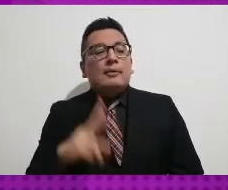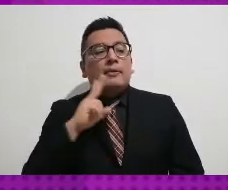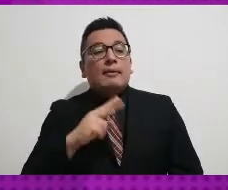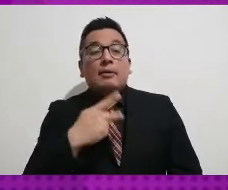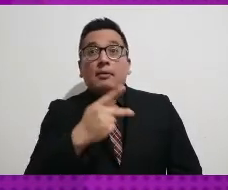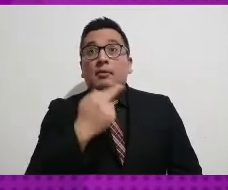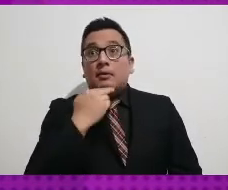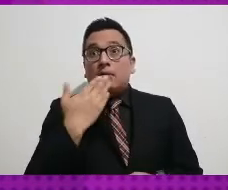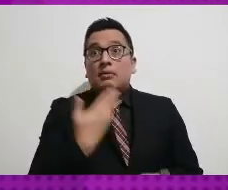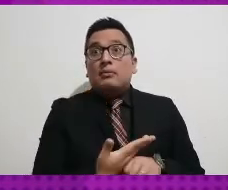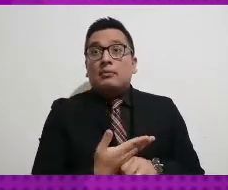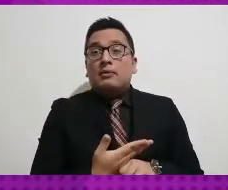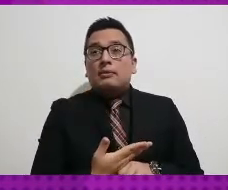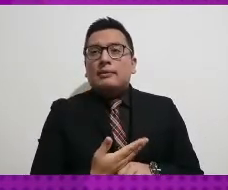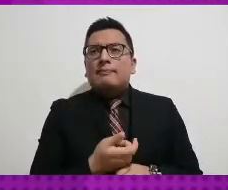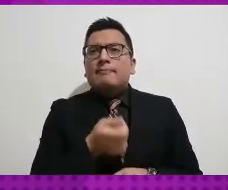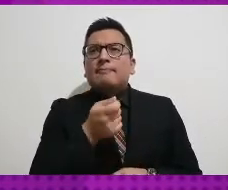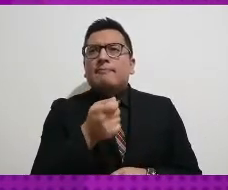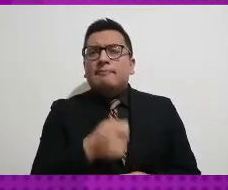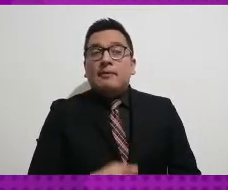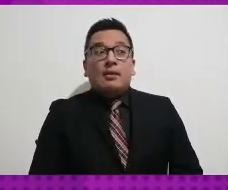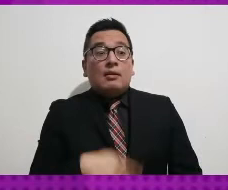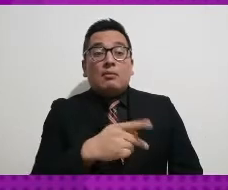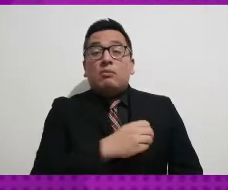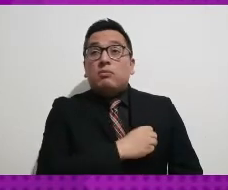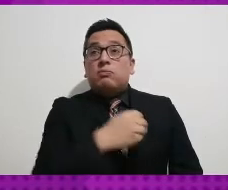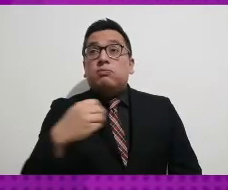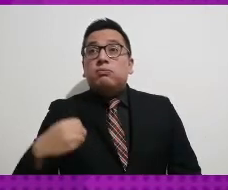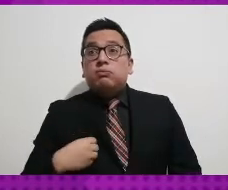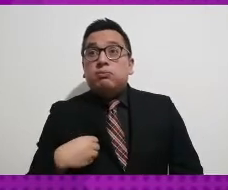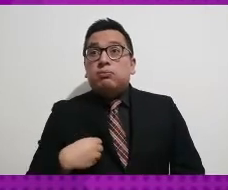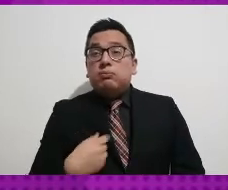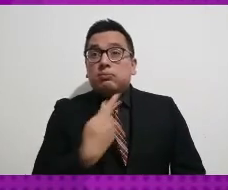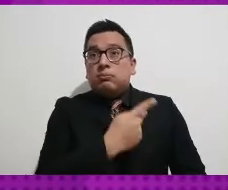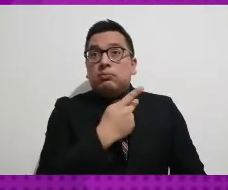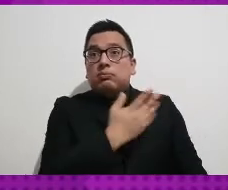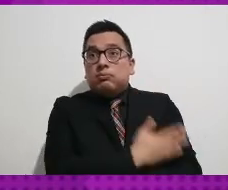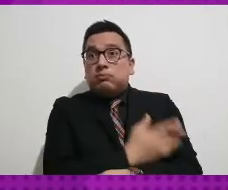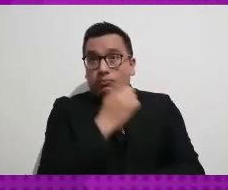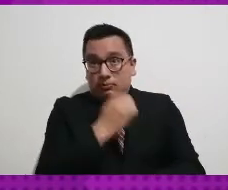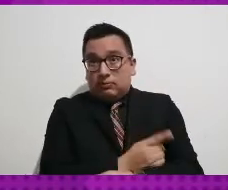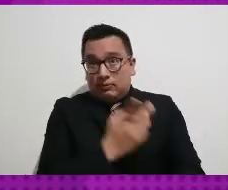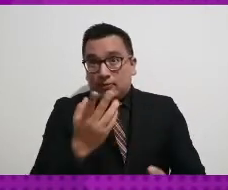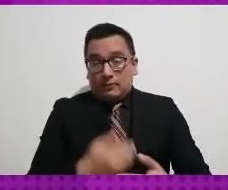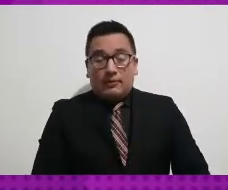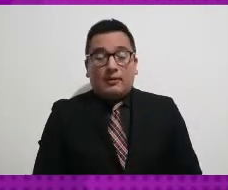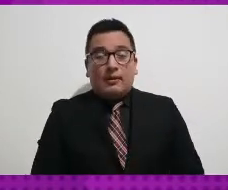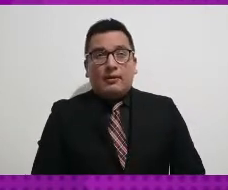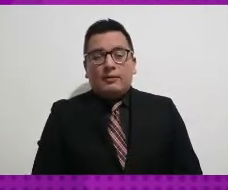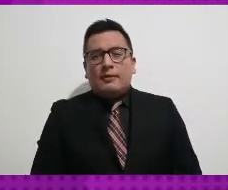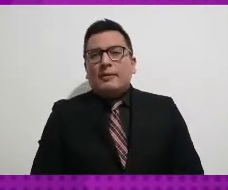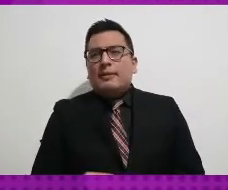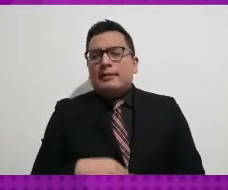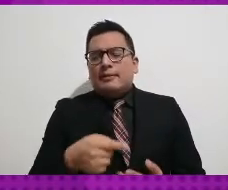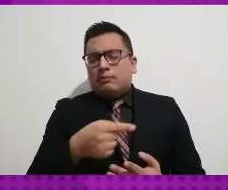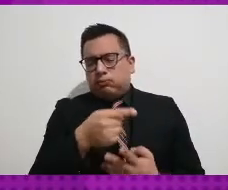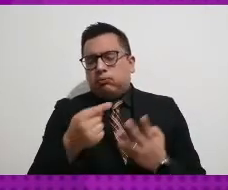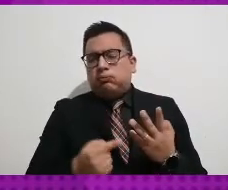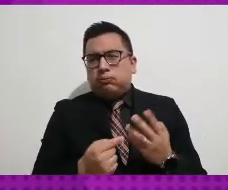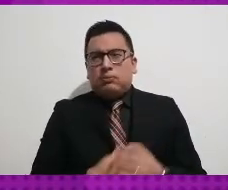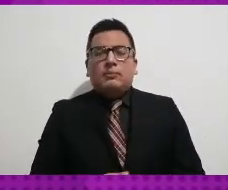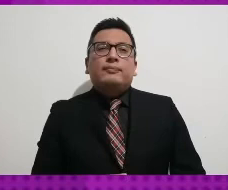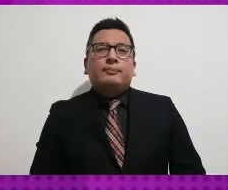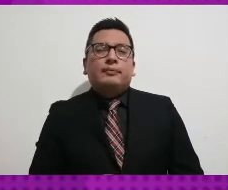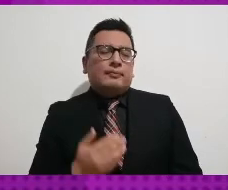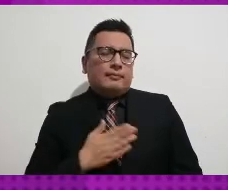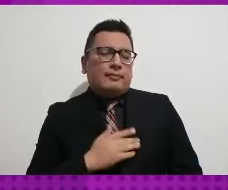sujeto obligado. ¿Y qué implica esto? Bueno, que tendrá ciertas obligaciones de transparencia muy específicas, muy acotadas. Y luego